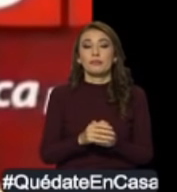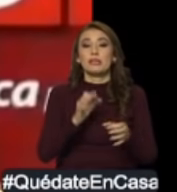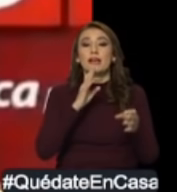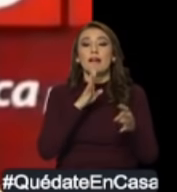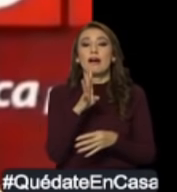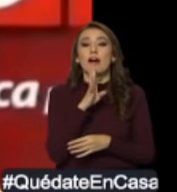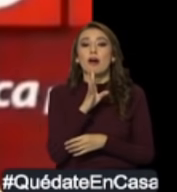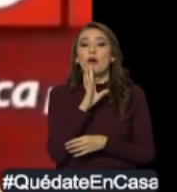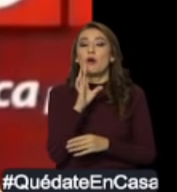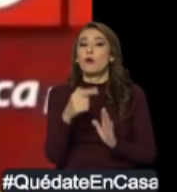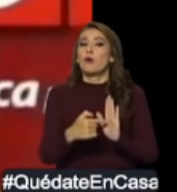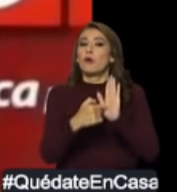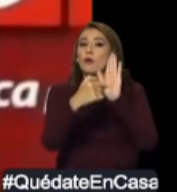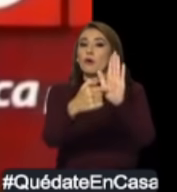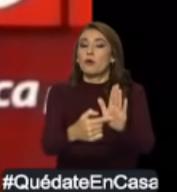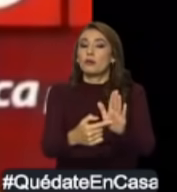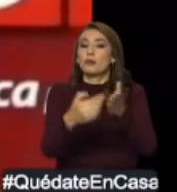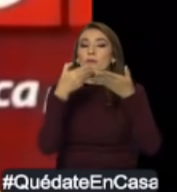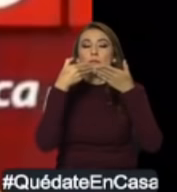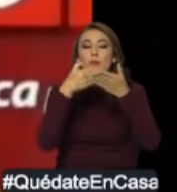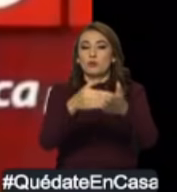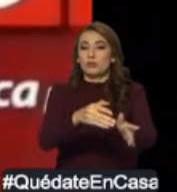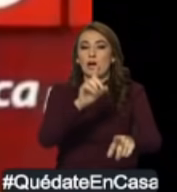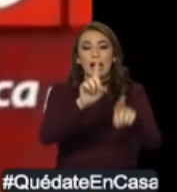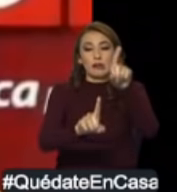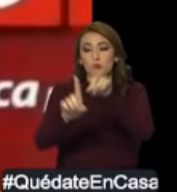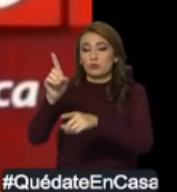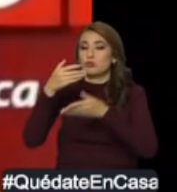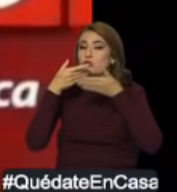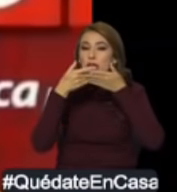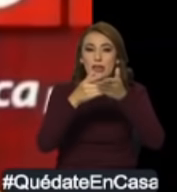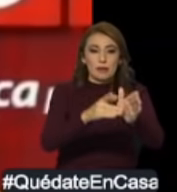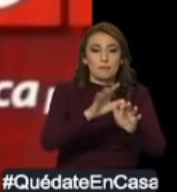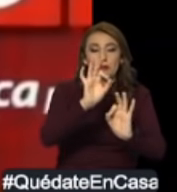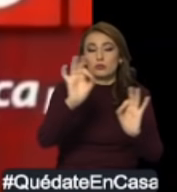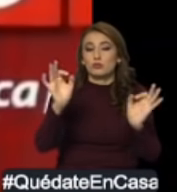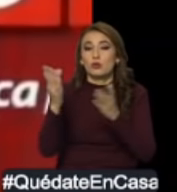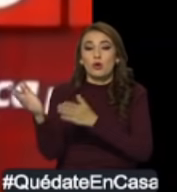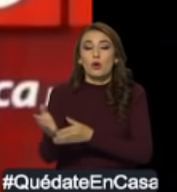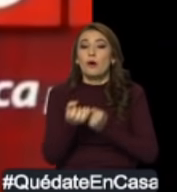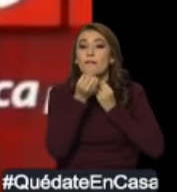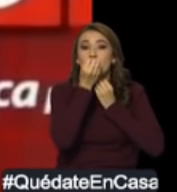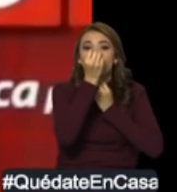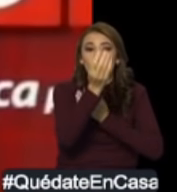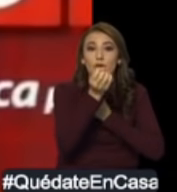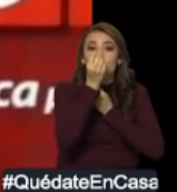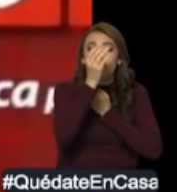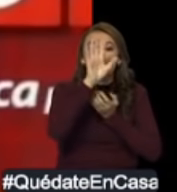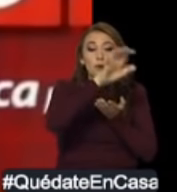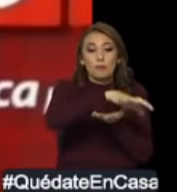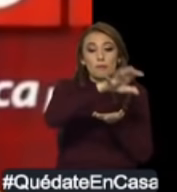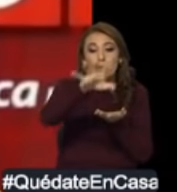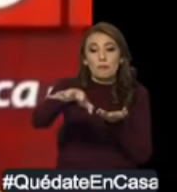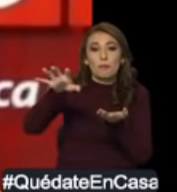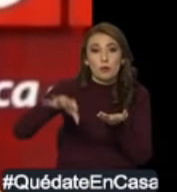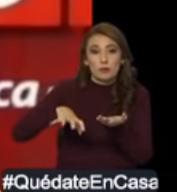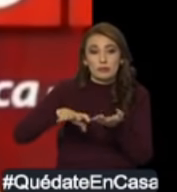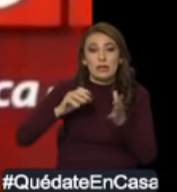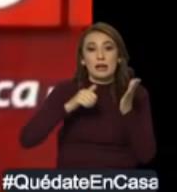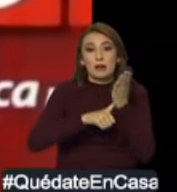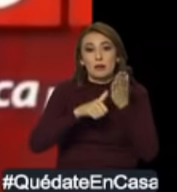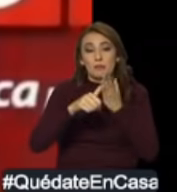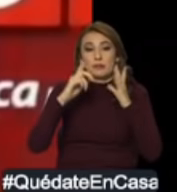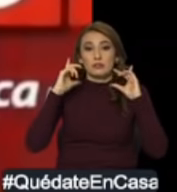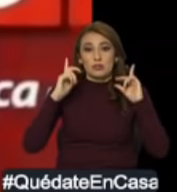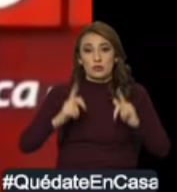a presentarles unos ejemplos del informe por provincia que el Ministerio de Salud entregará